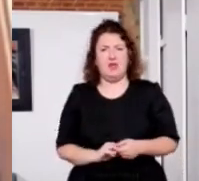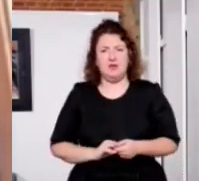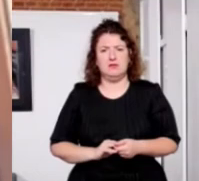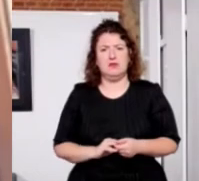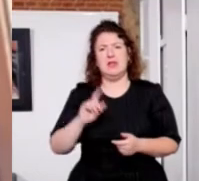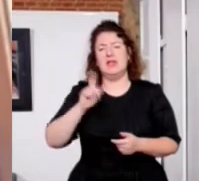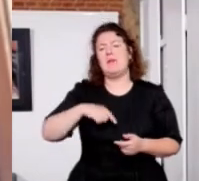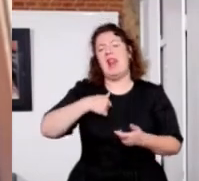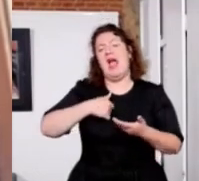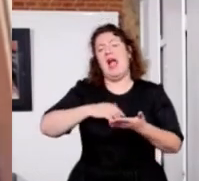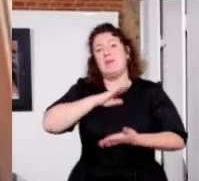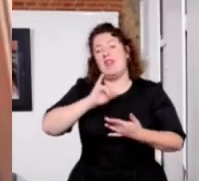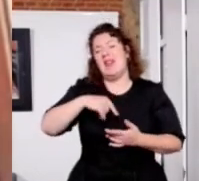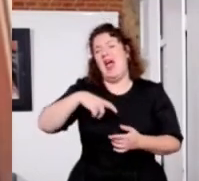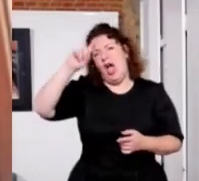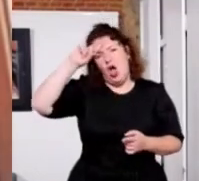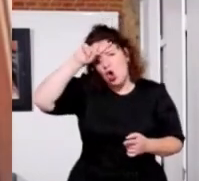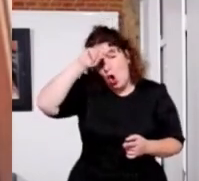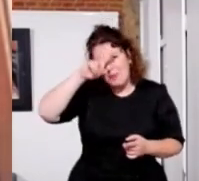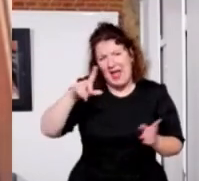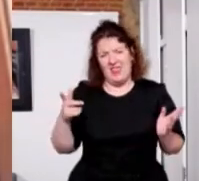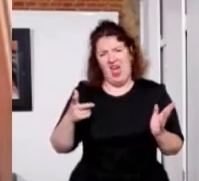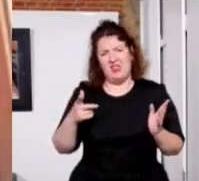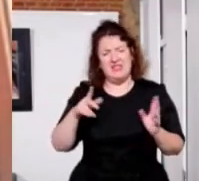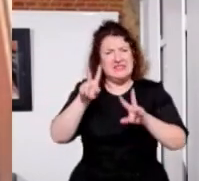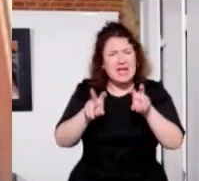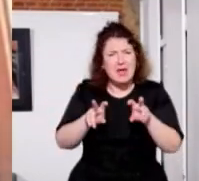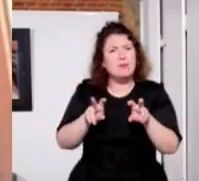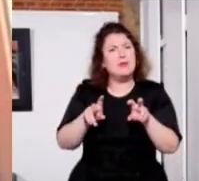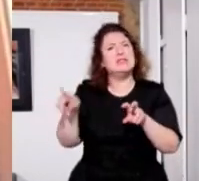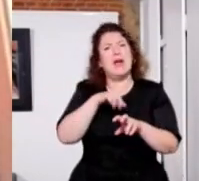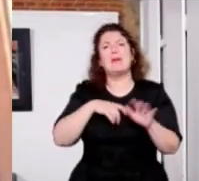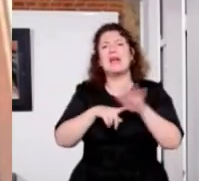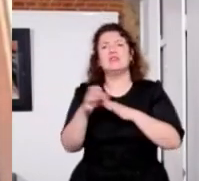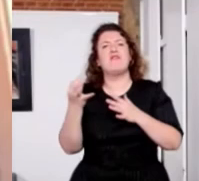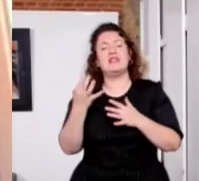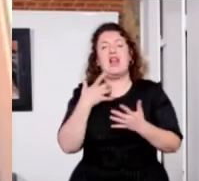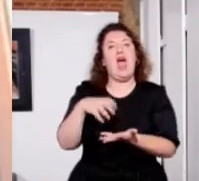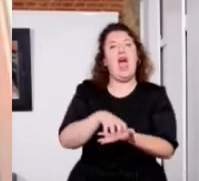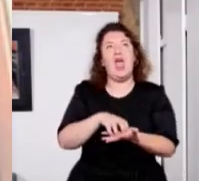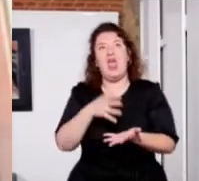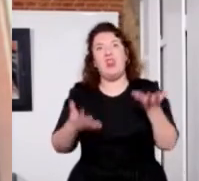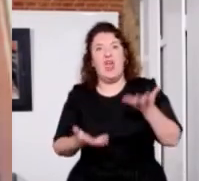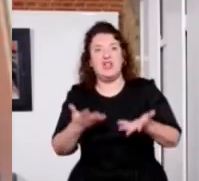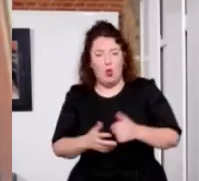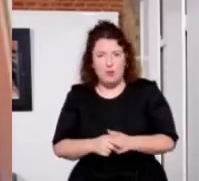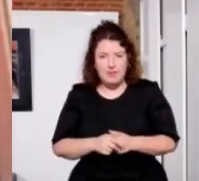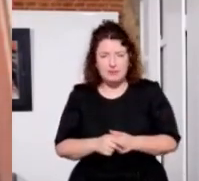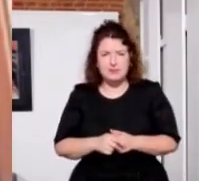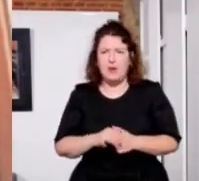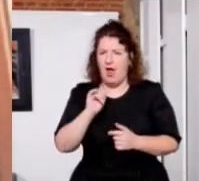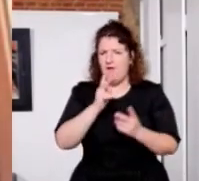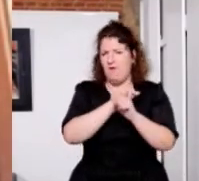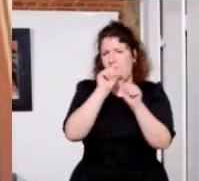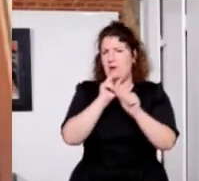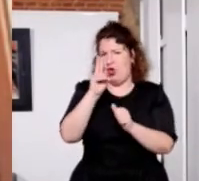complejidad hace falta gestionar la incertidumbre. Y la incertidumbre la hay de dos tipos.